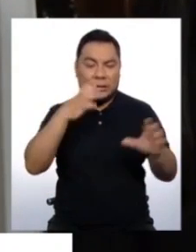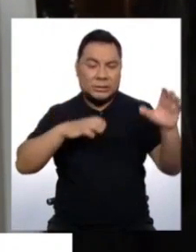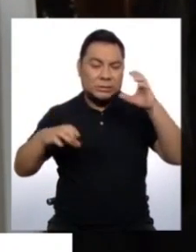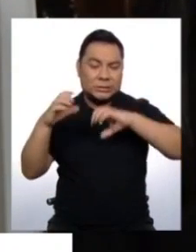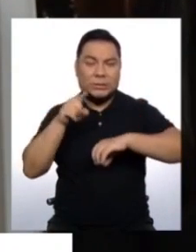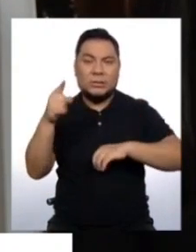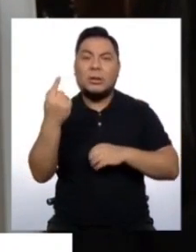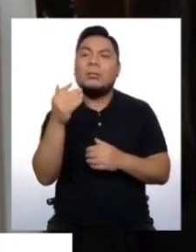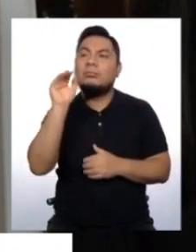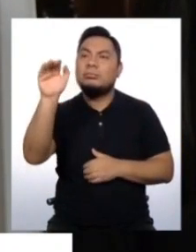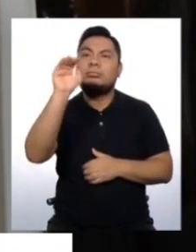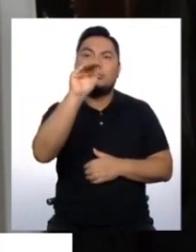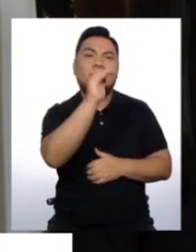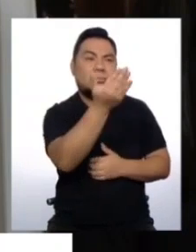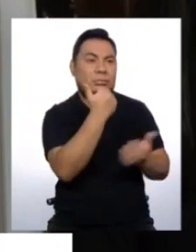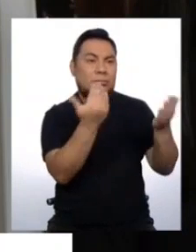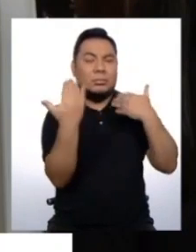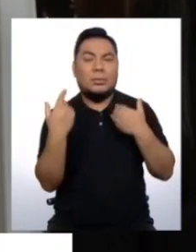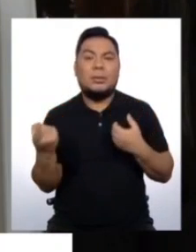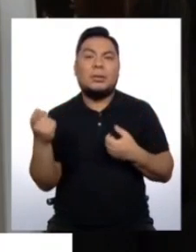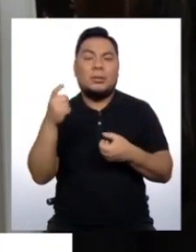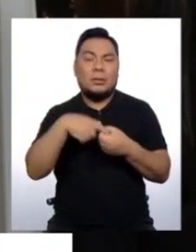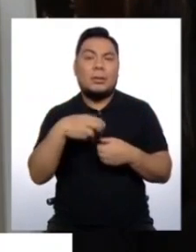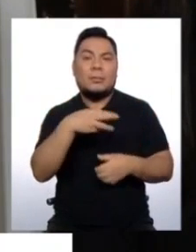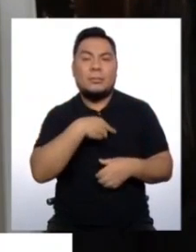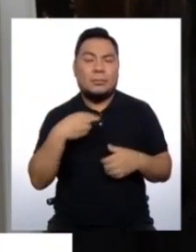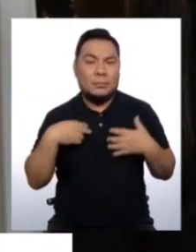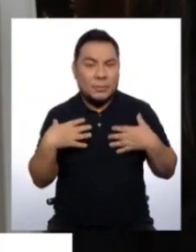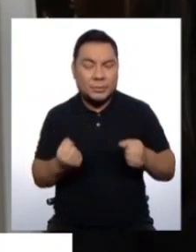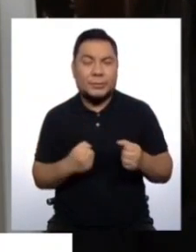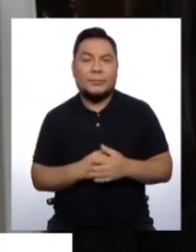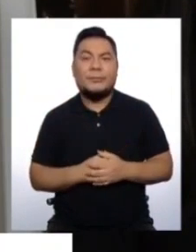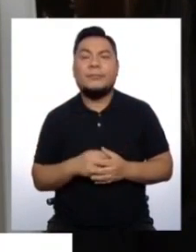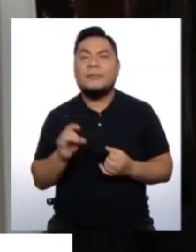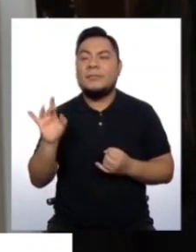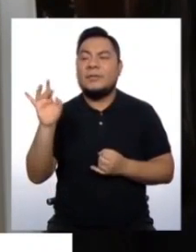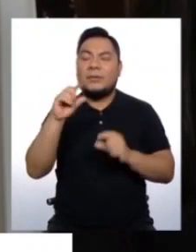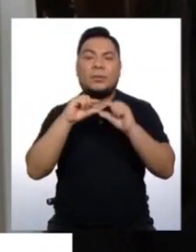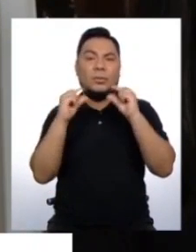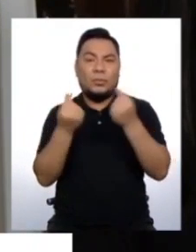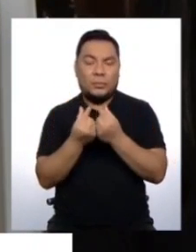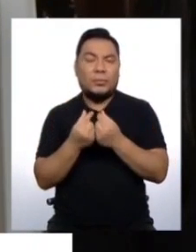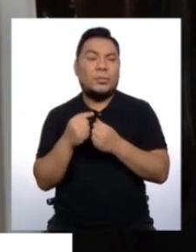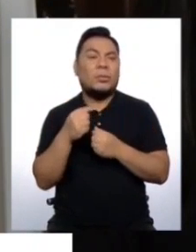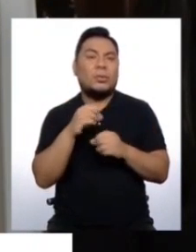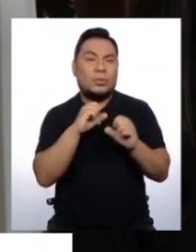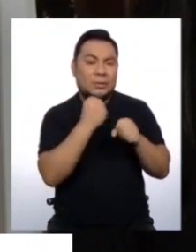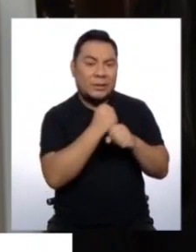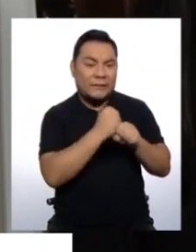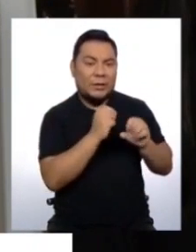han sido convocadas para el Ministerio de Trabajo, para el Ministerio de Salud, en distintos grupos de trabajo: